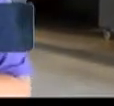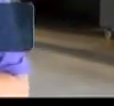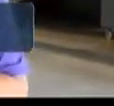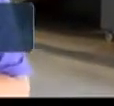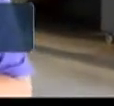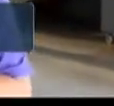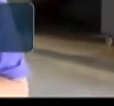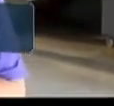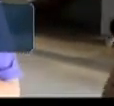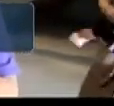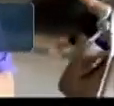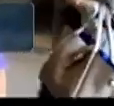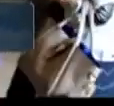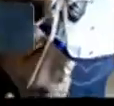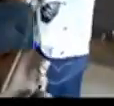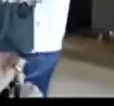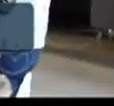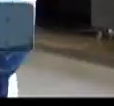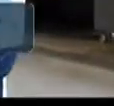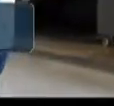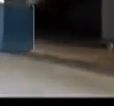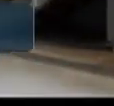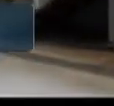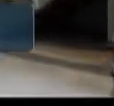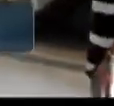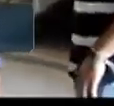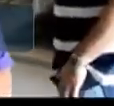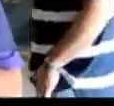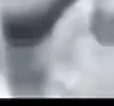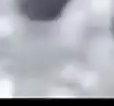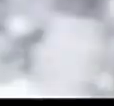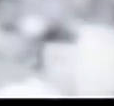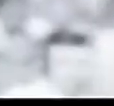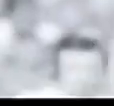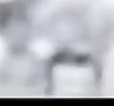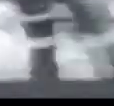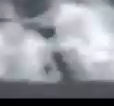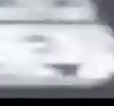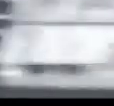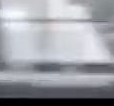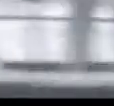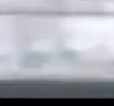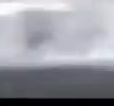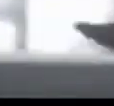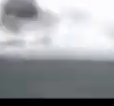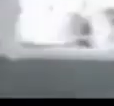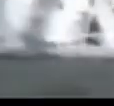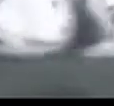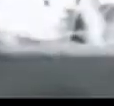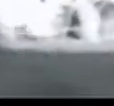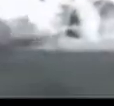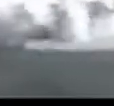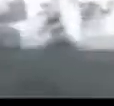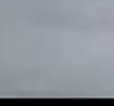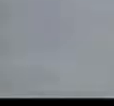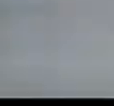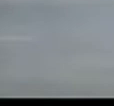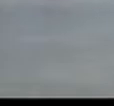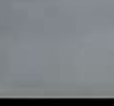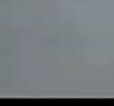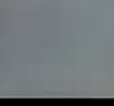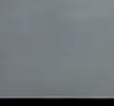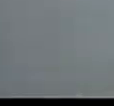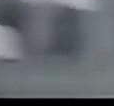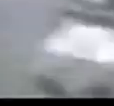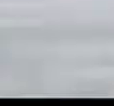más importantes un fenómeno cultural social e incluso político el fútbol el fútbol de nuestros antepasados el fútbol de